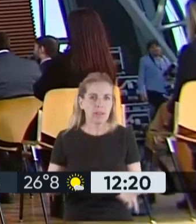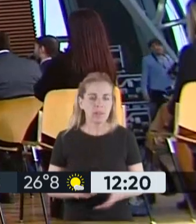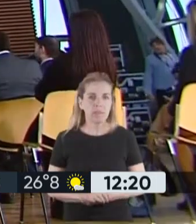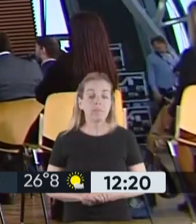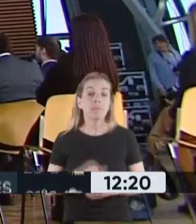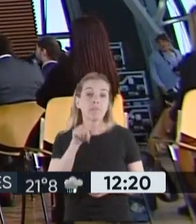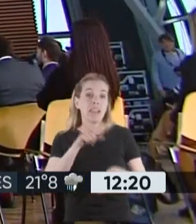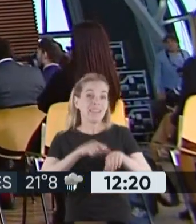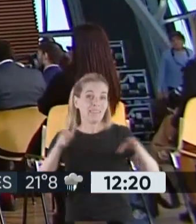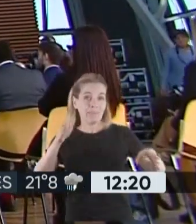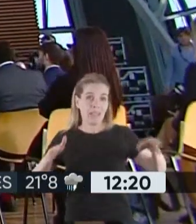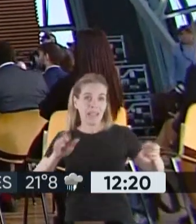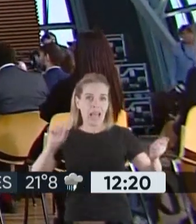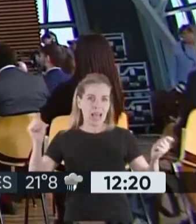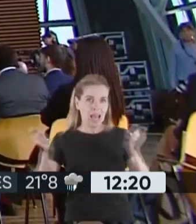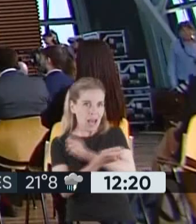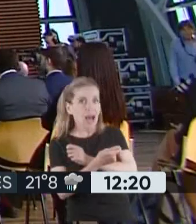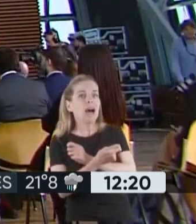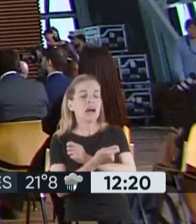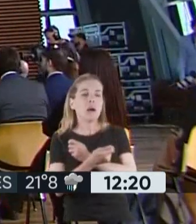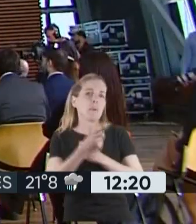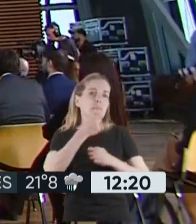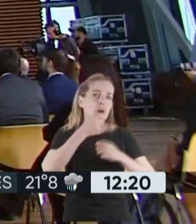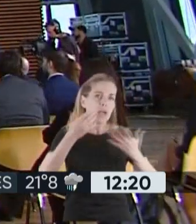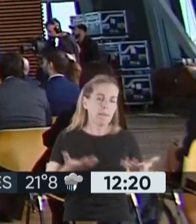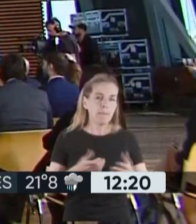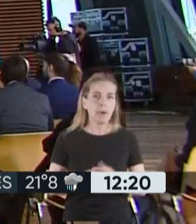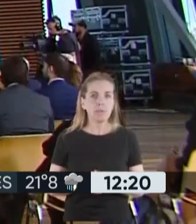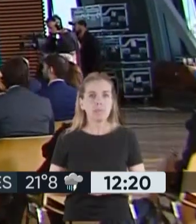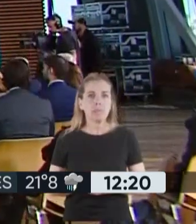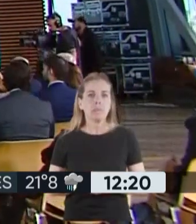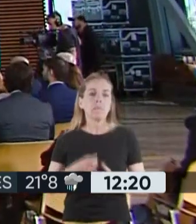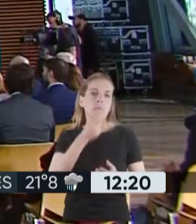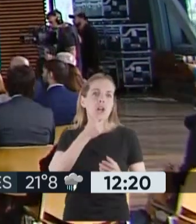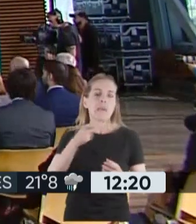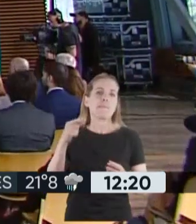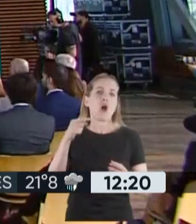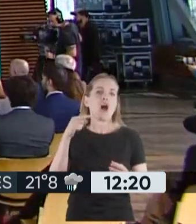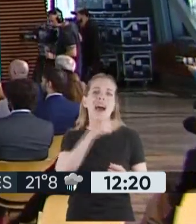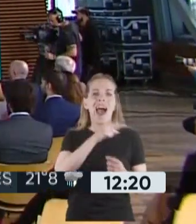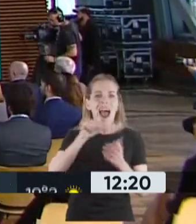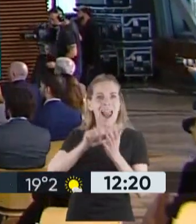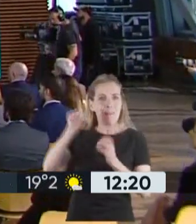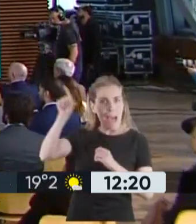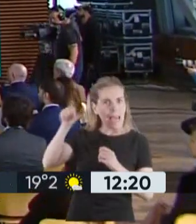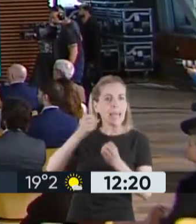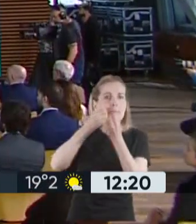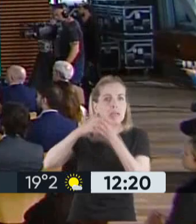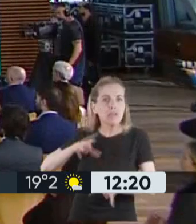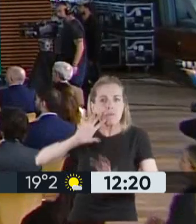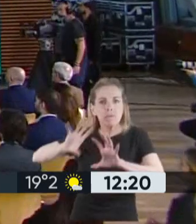Y en ese tránsito uno se encontró, por ejemplo, que Alemania empezó a quemar